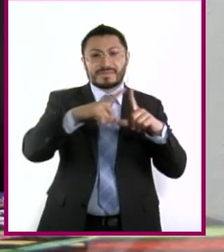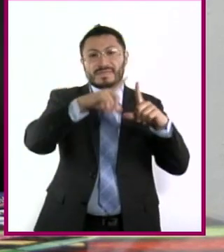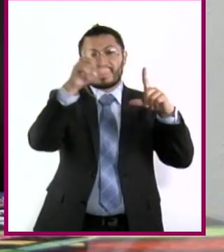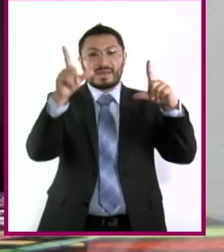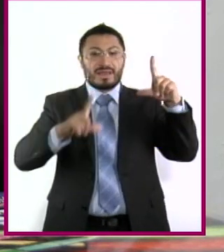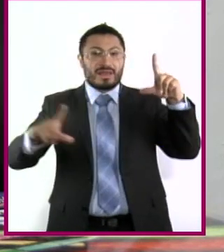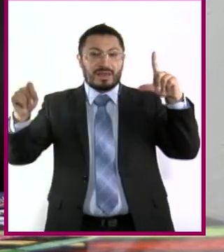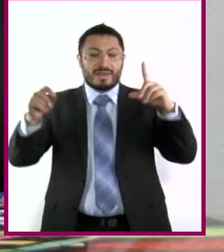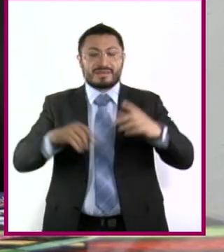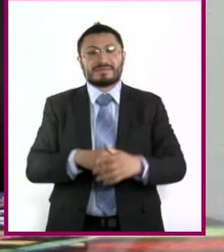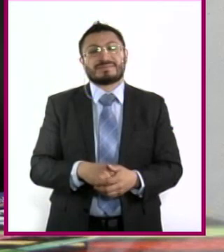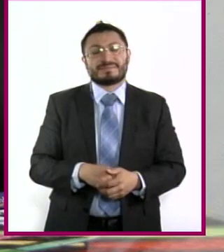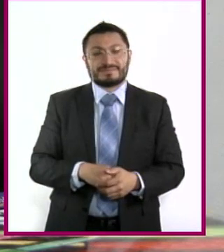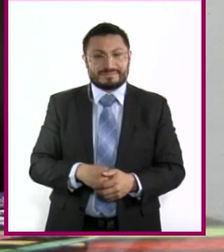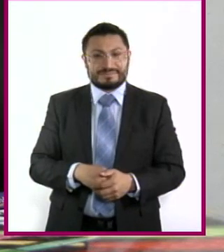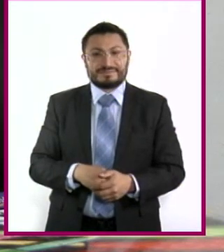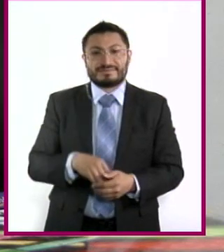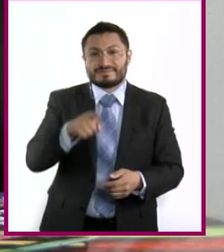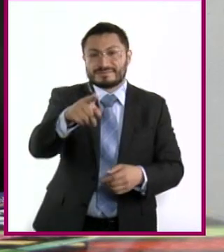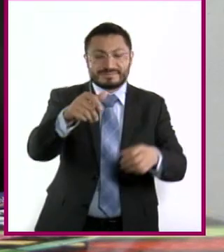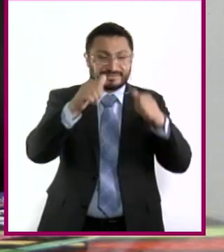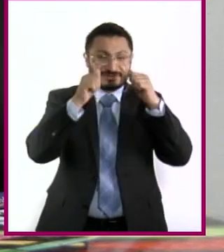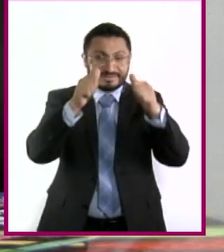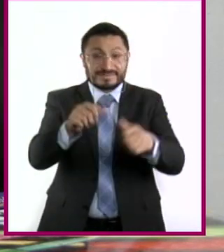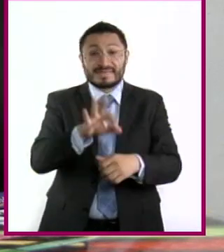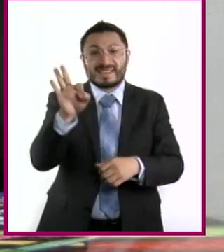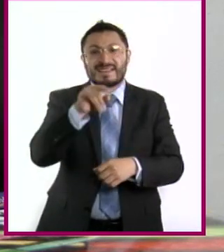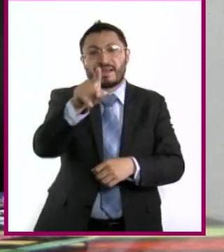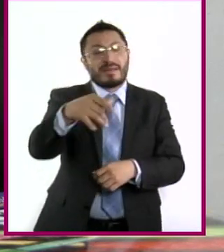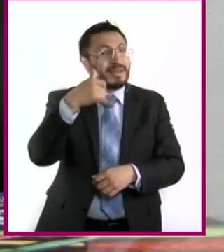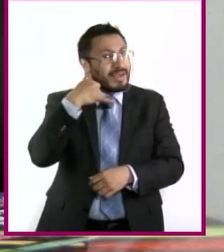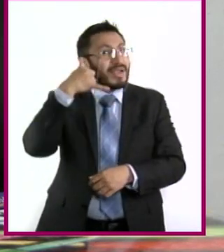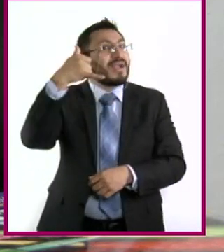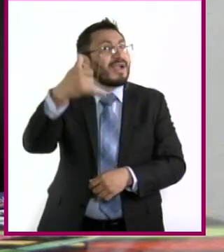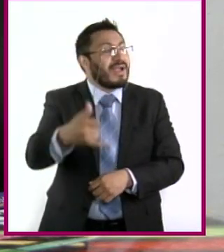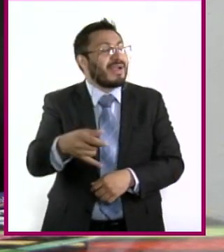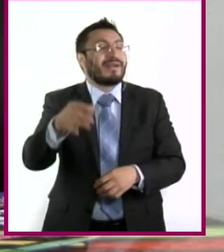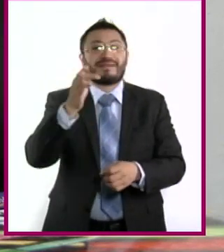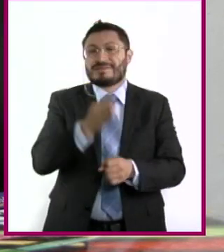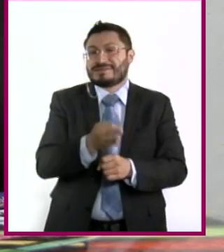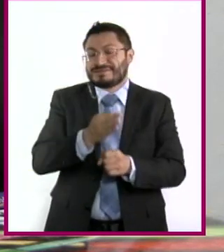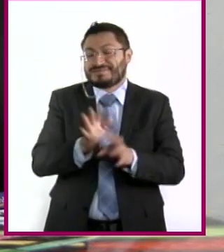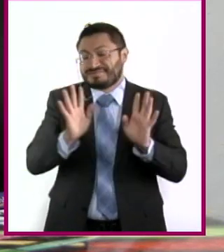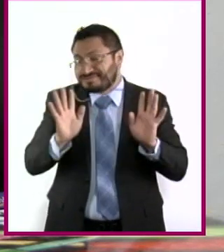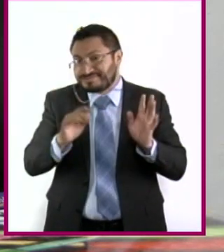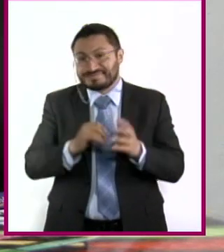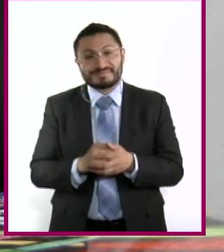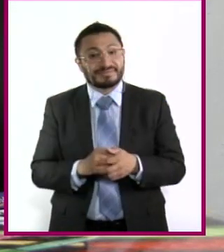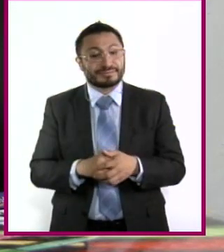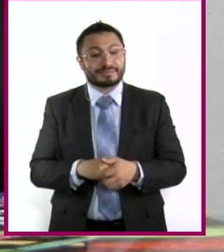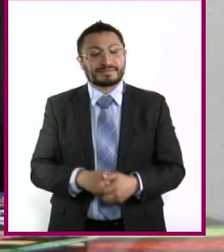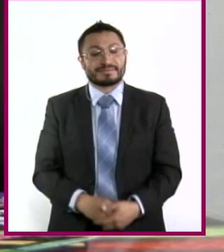toda la República Mexicana. Mantente atento, quizás sea tu teléfono el que suene dentro de unos instantes.